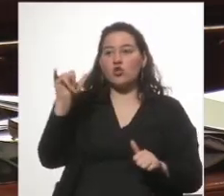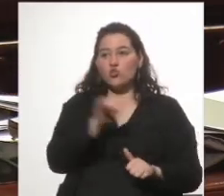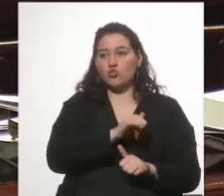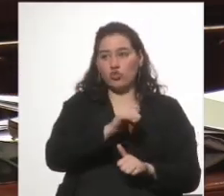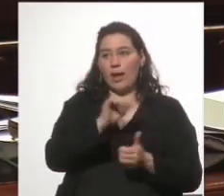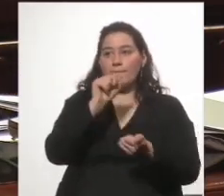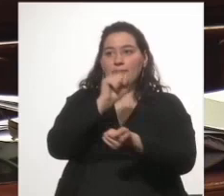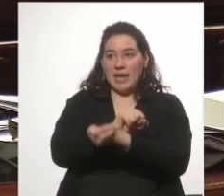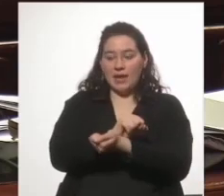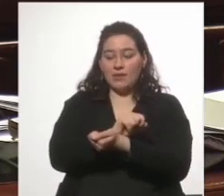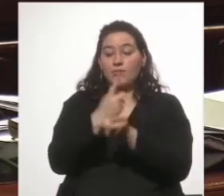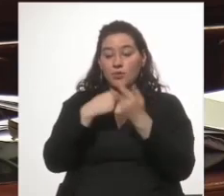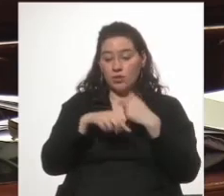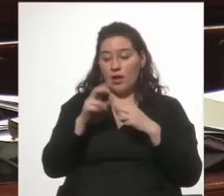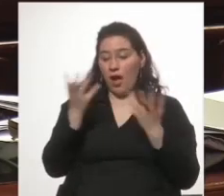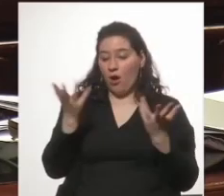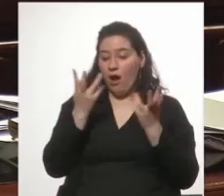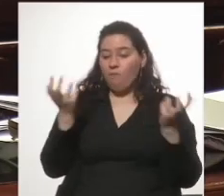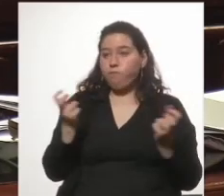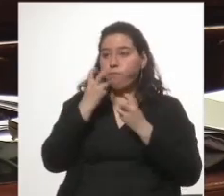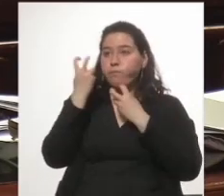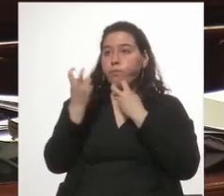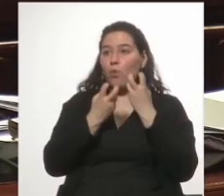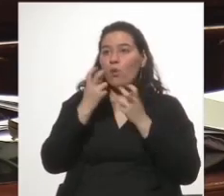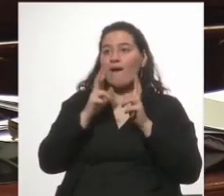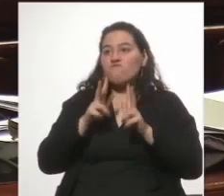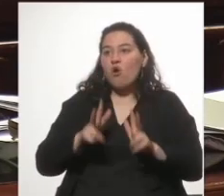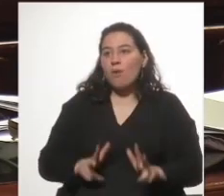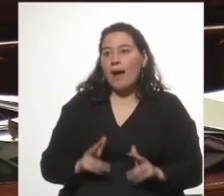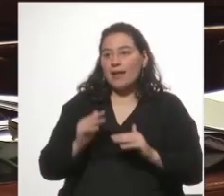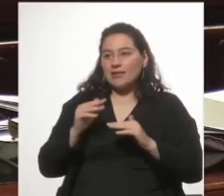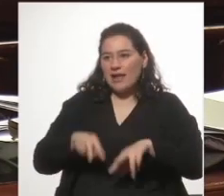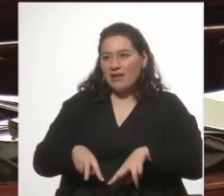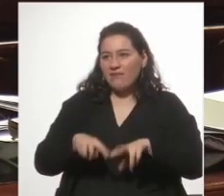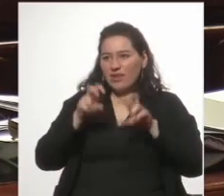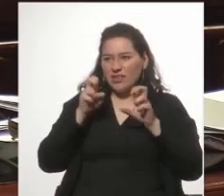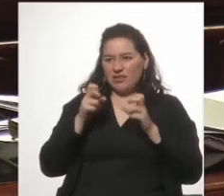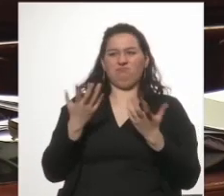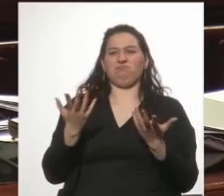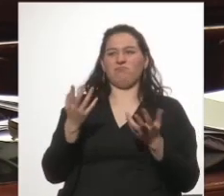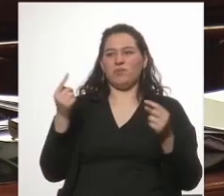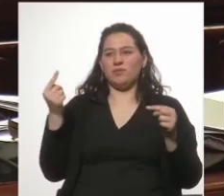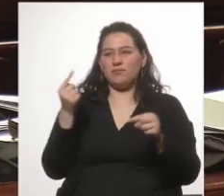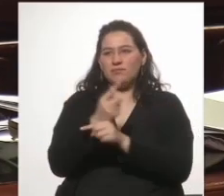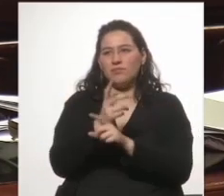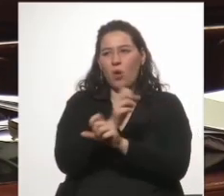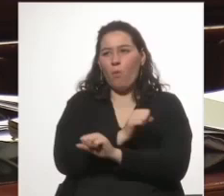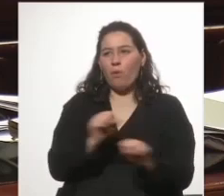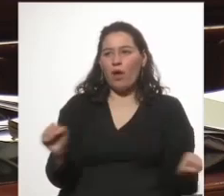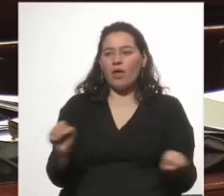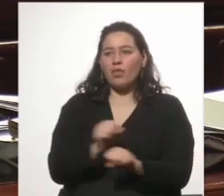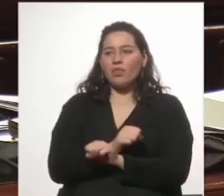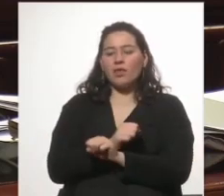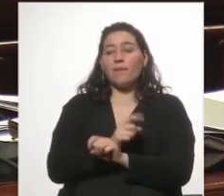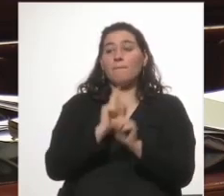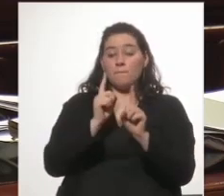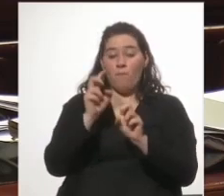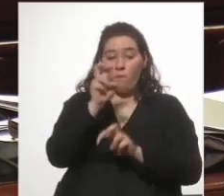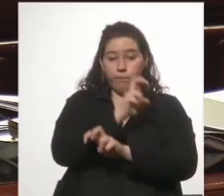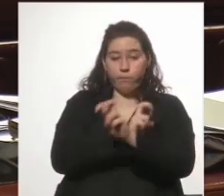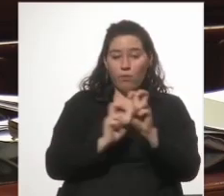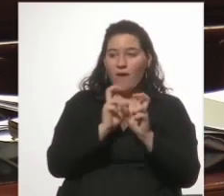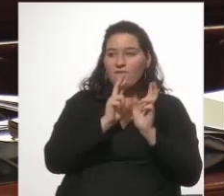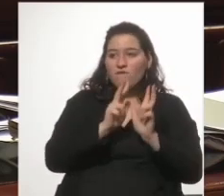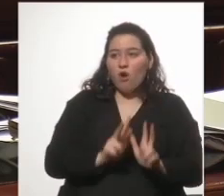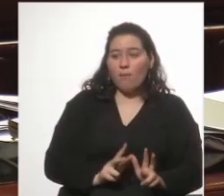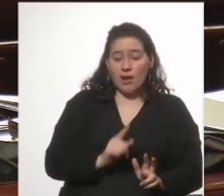La pretensión de formalización de Guido Manini Ríos pone en evidencia una duplicidad de criterios inadmisibles. Mientras se pretende formalizar a